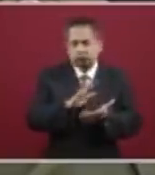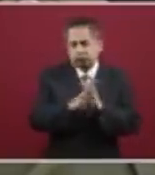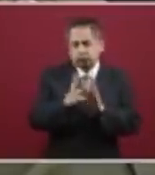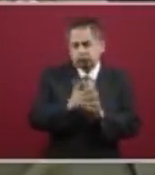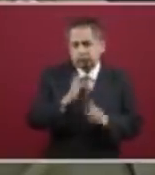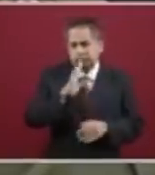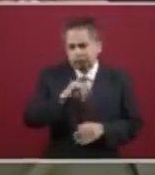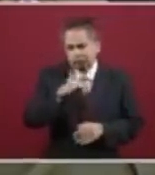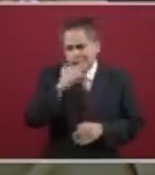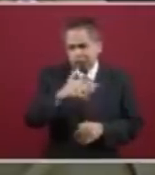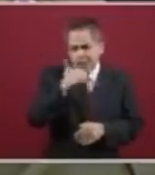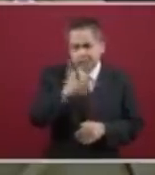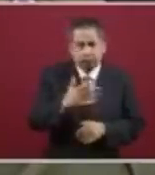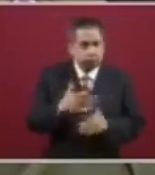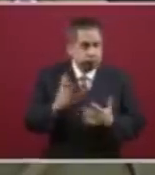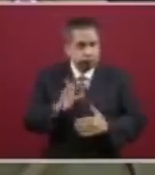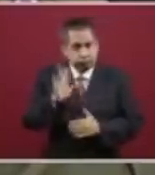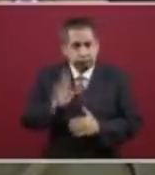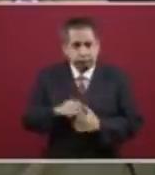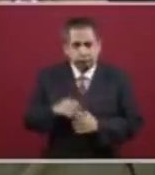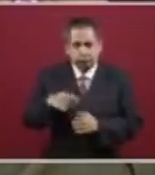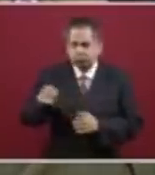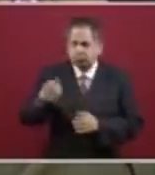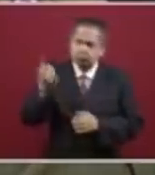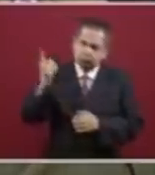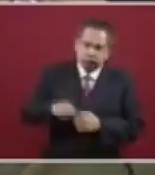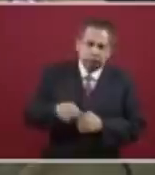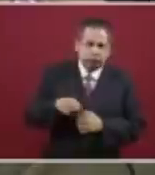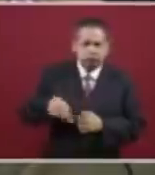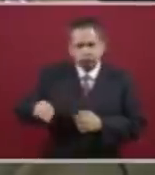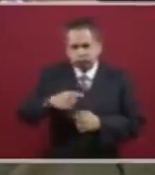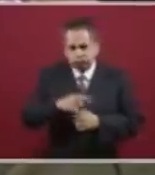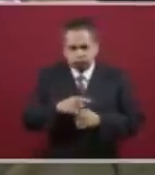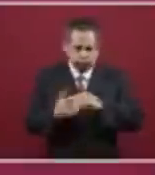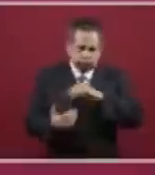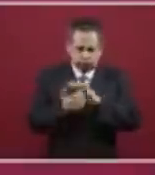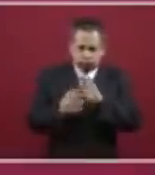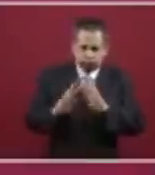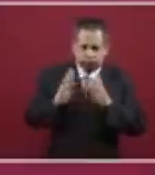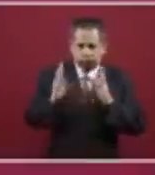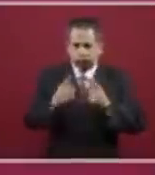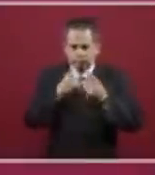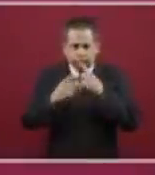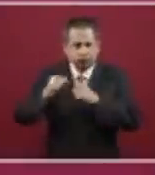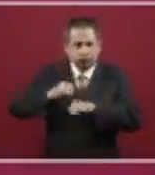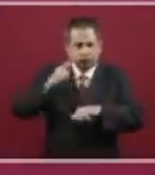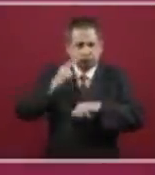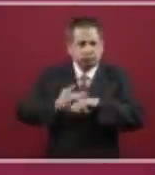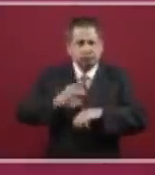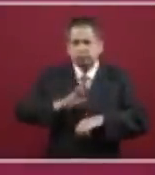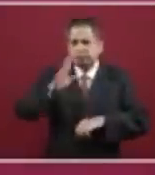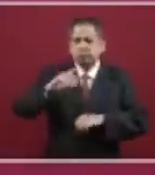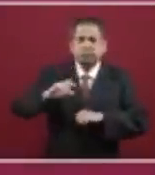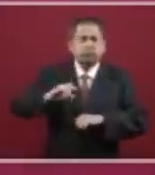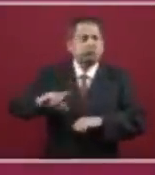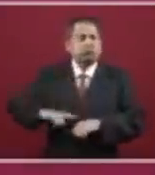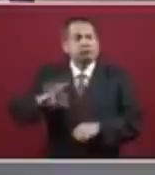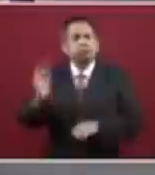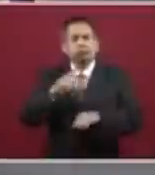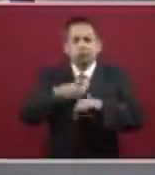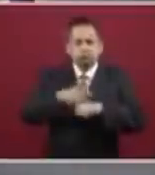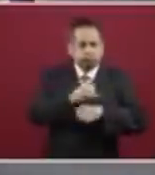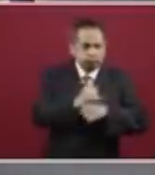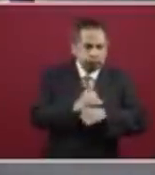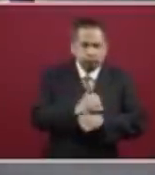corrupción, y al parecer usted ordenó que se haga una mesa. ¿Quién encabezará esta mesa por parte del gobierno federal?